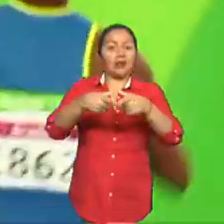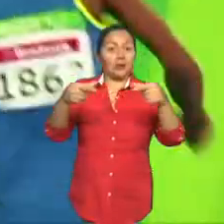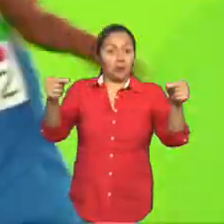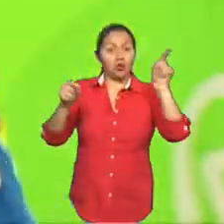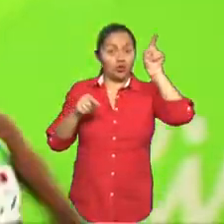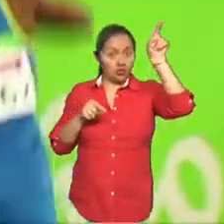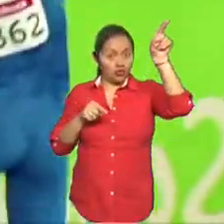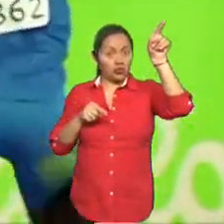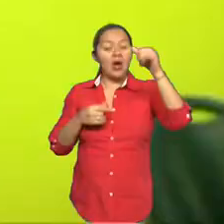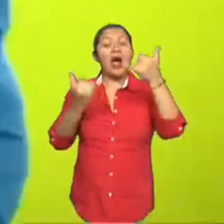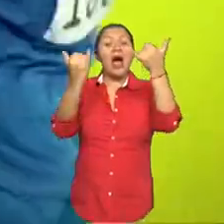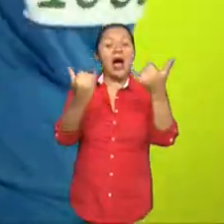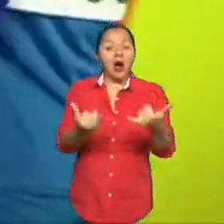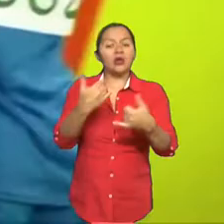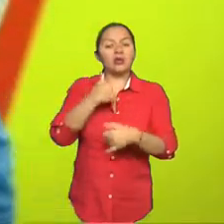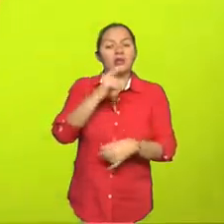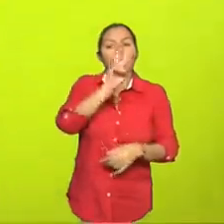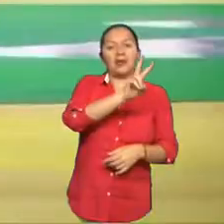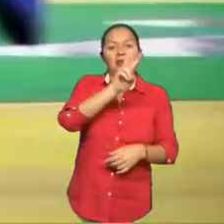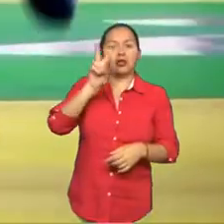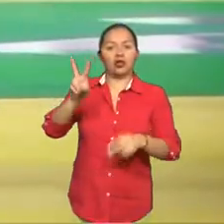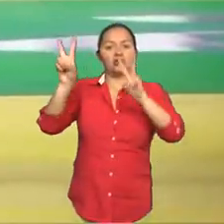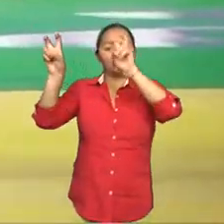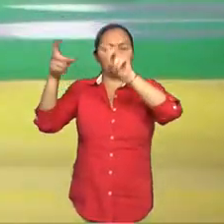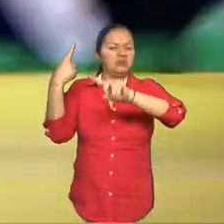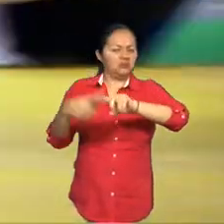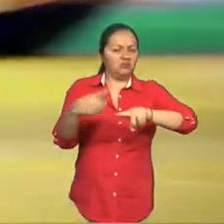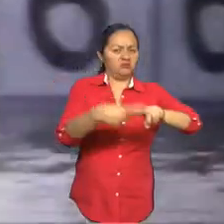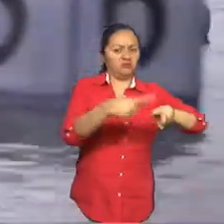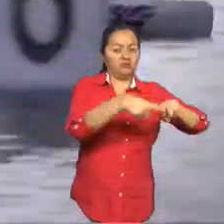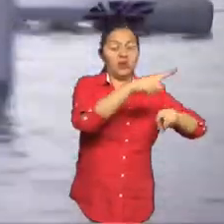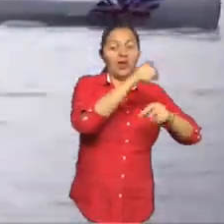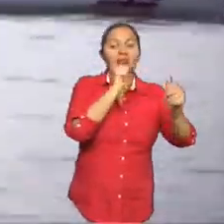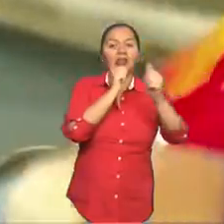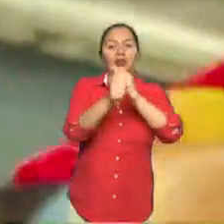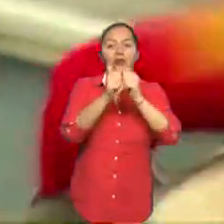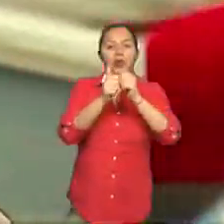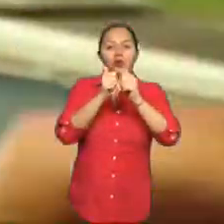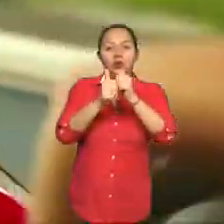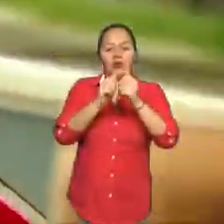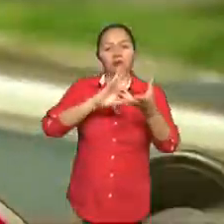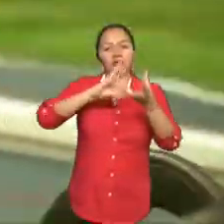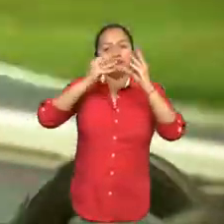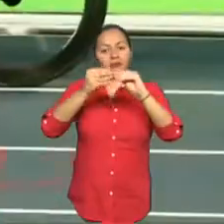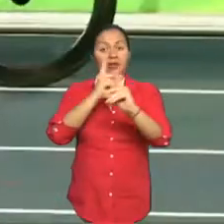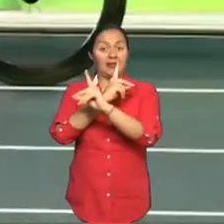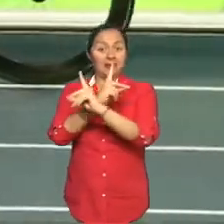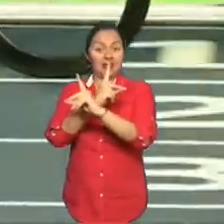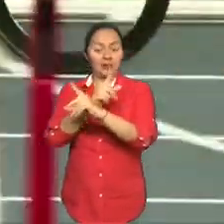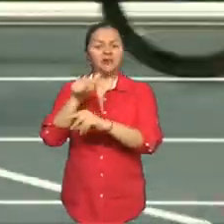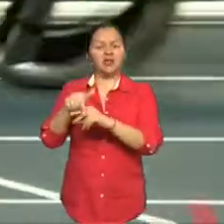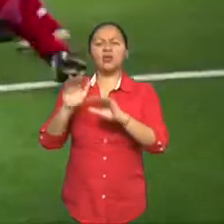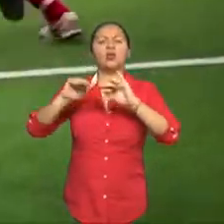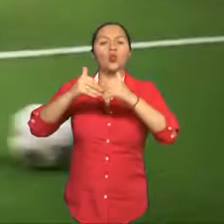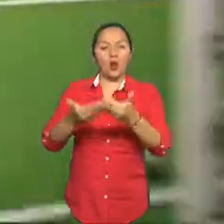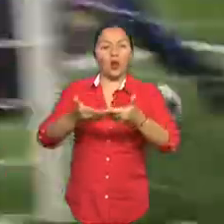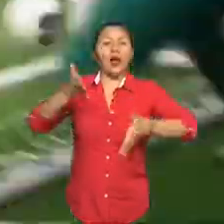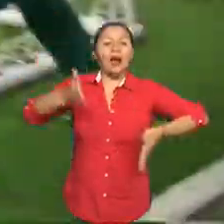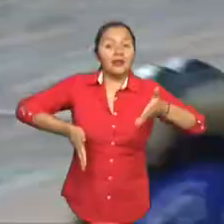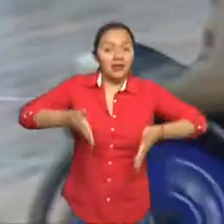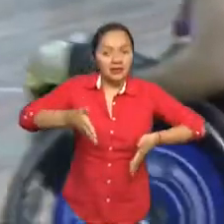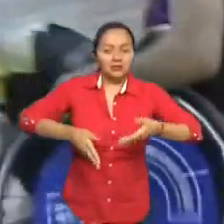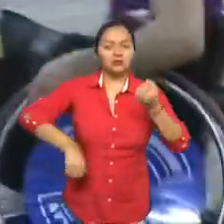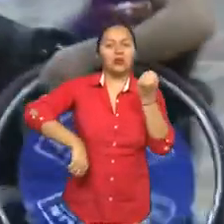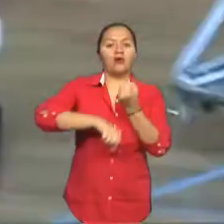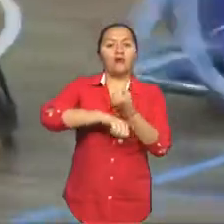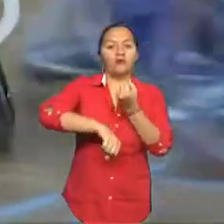actualidad, existen 22 disciplinas consideradas como deportes paralímpicos. Entre ellas está el atletismo, fútbol